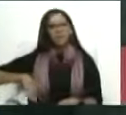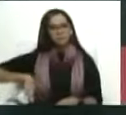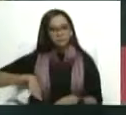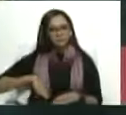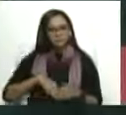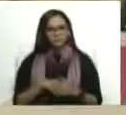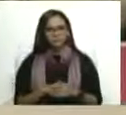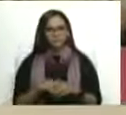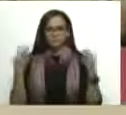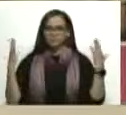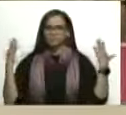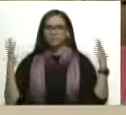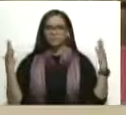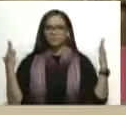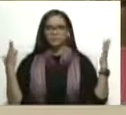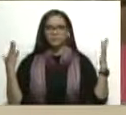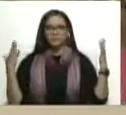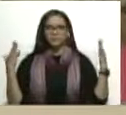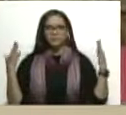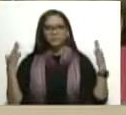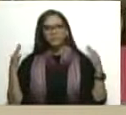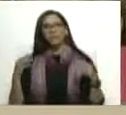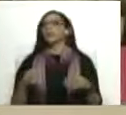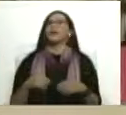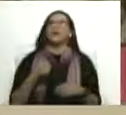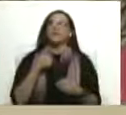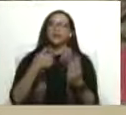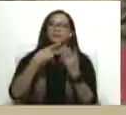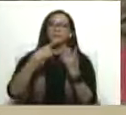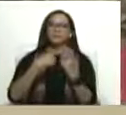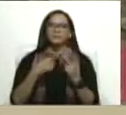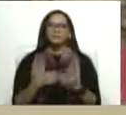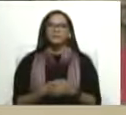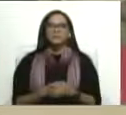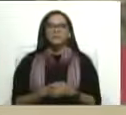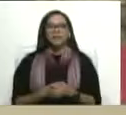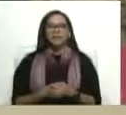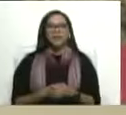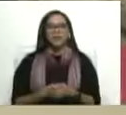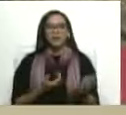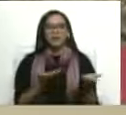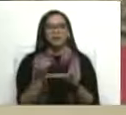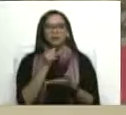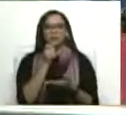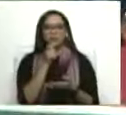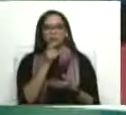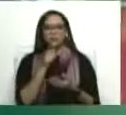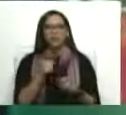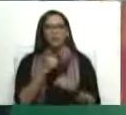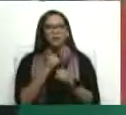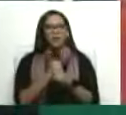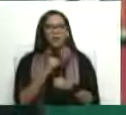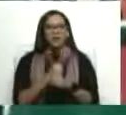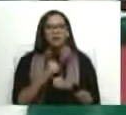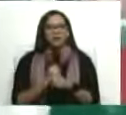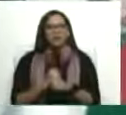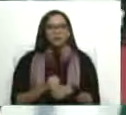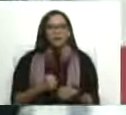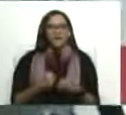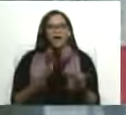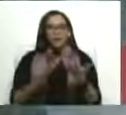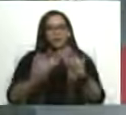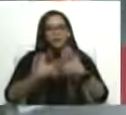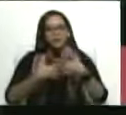Esequiba. Bien, amigos de Venezolana de Televisión, este parto recibe en Venezuela con esta consulta con los trabajadores de cara al